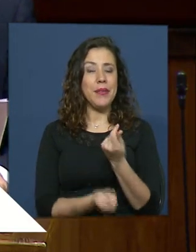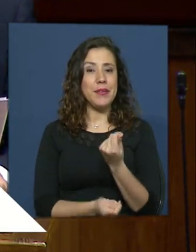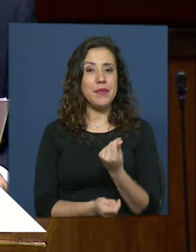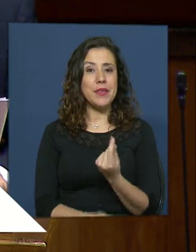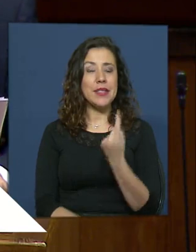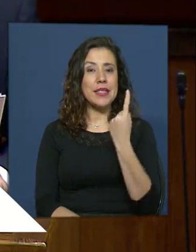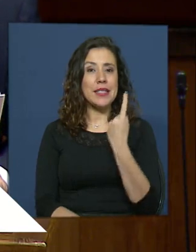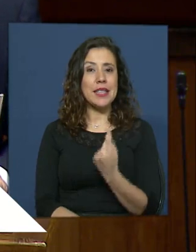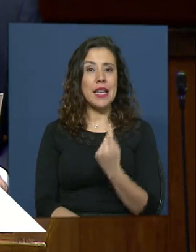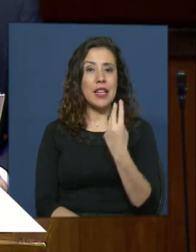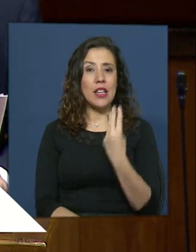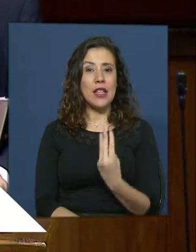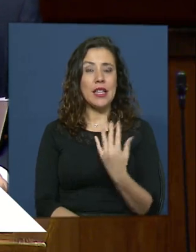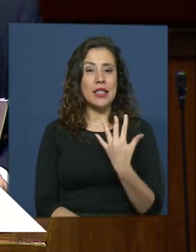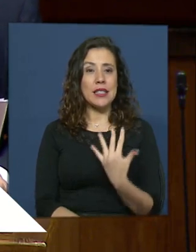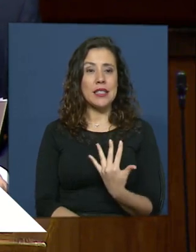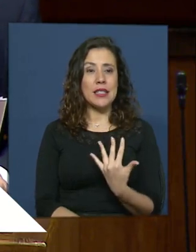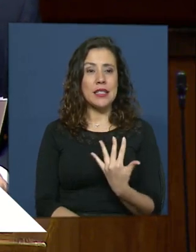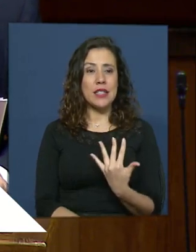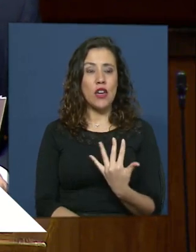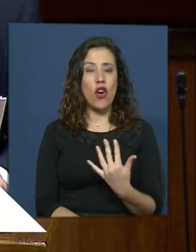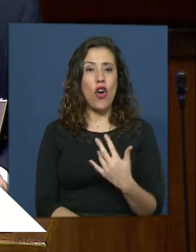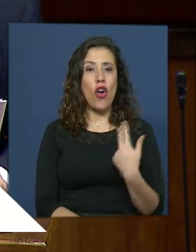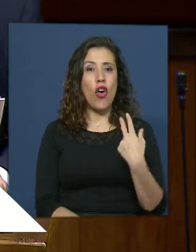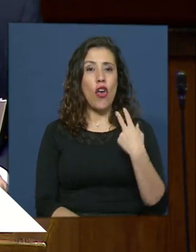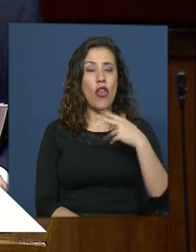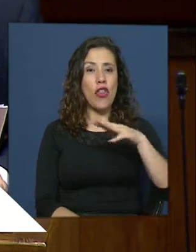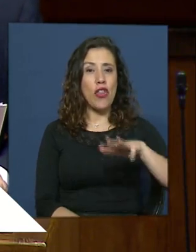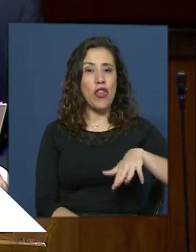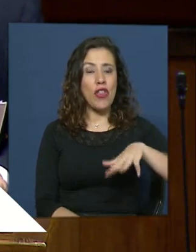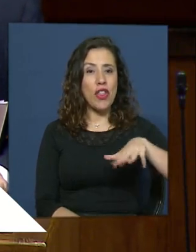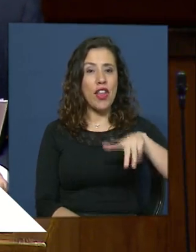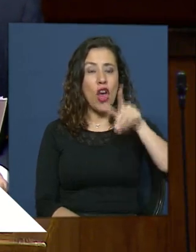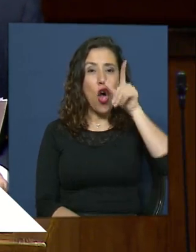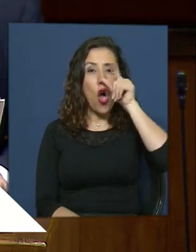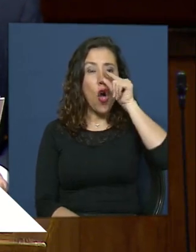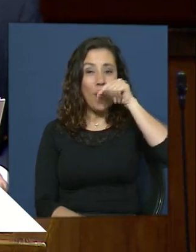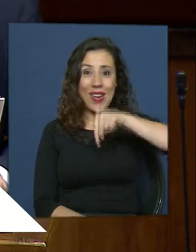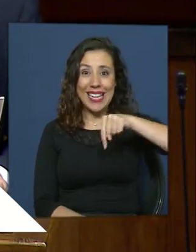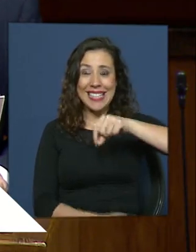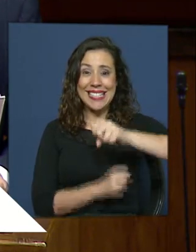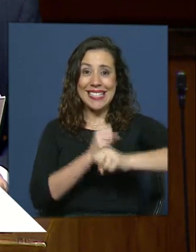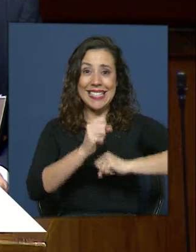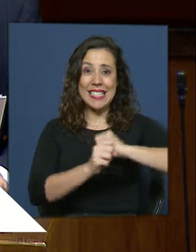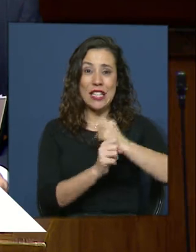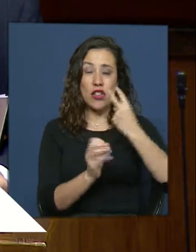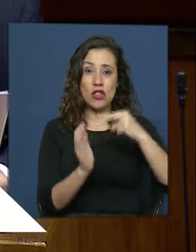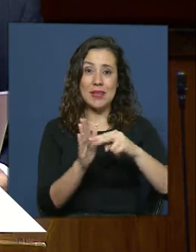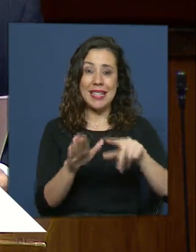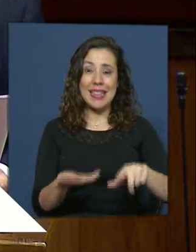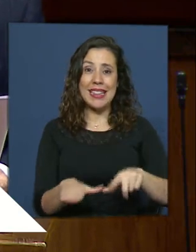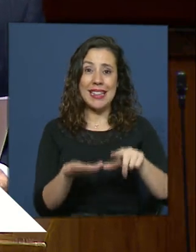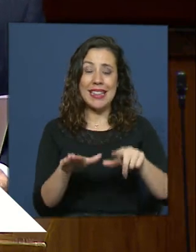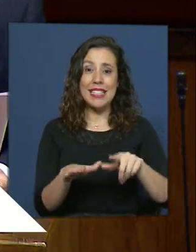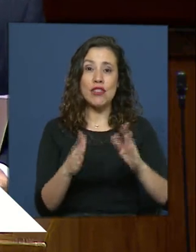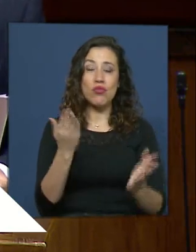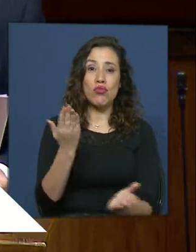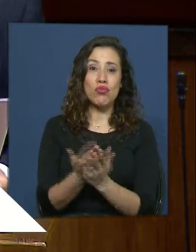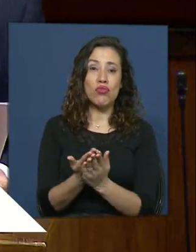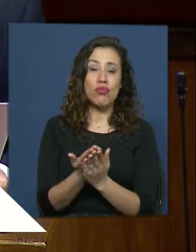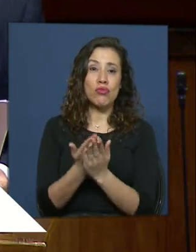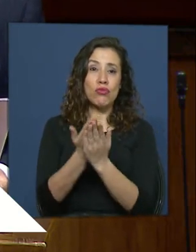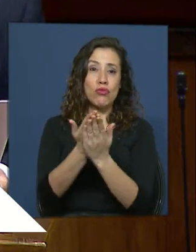número 135 del 19 de octubre de este año 2017, que